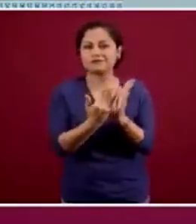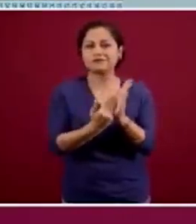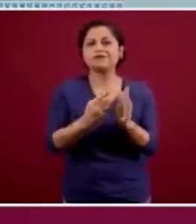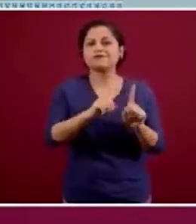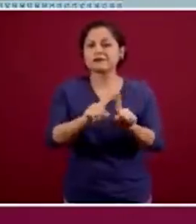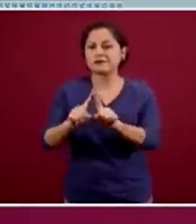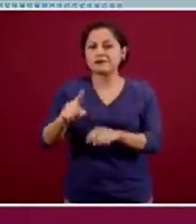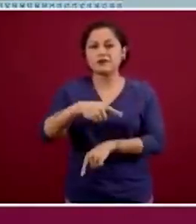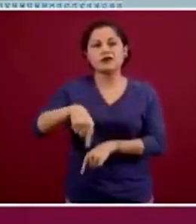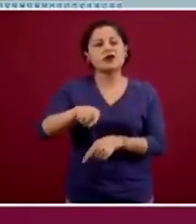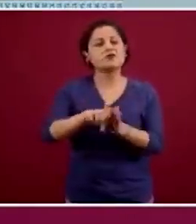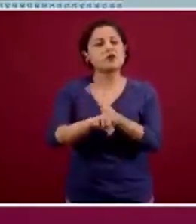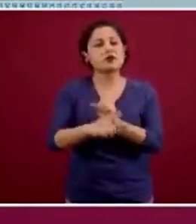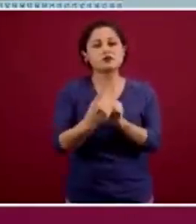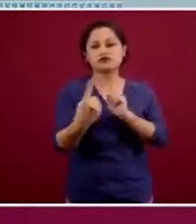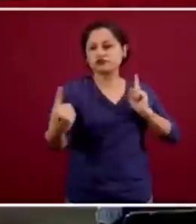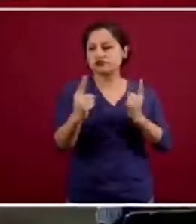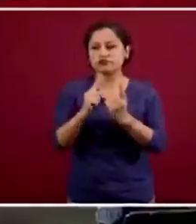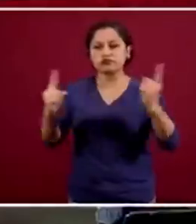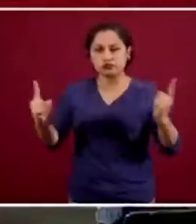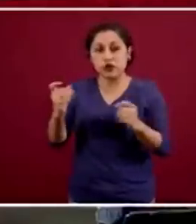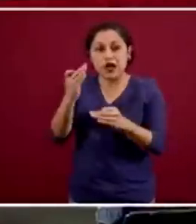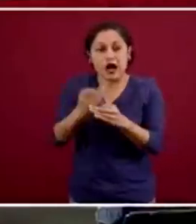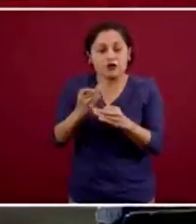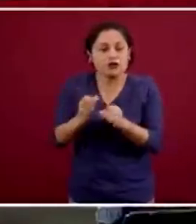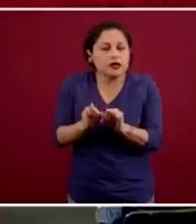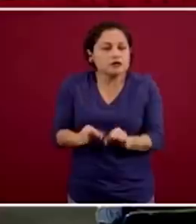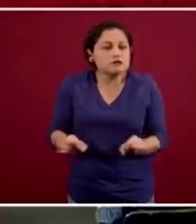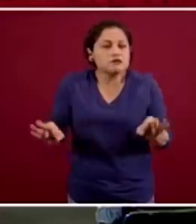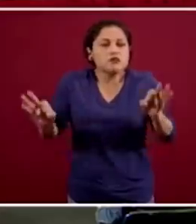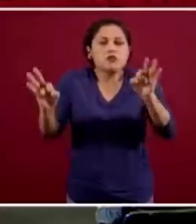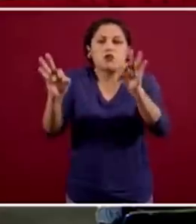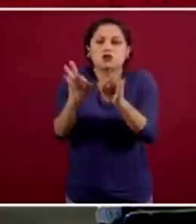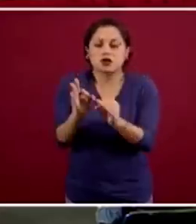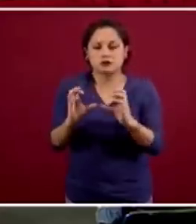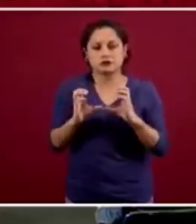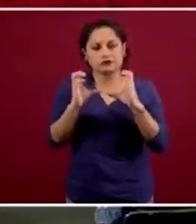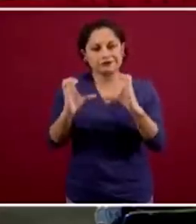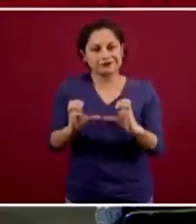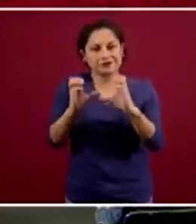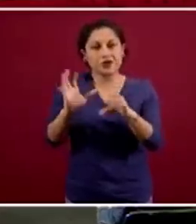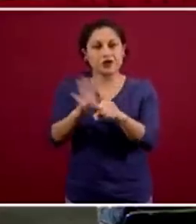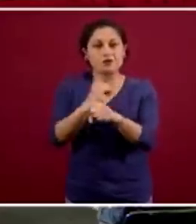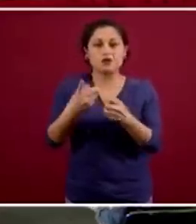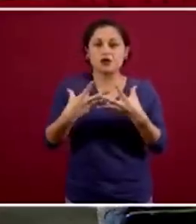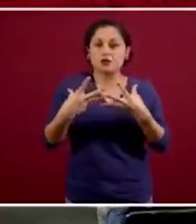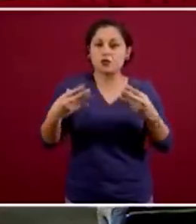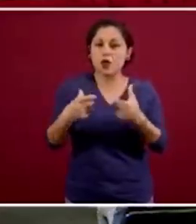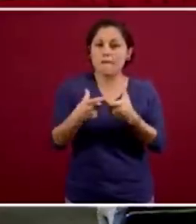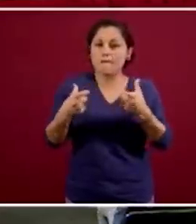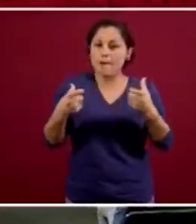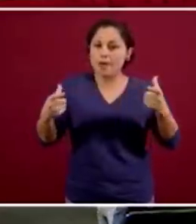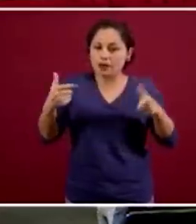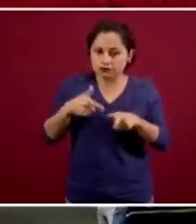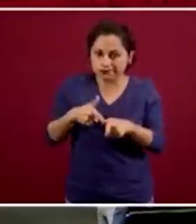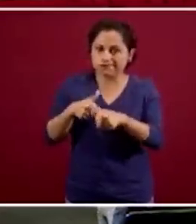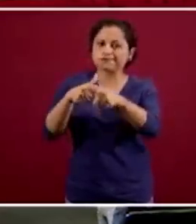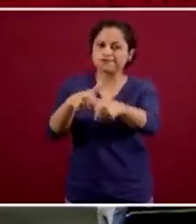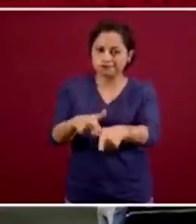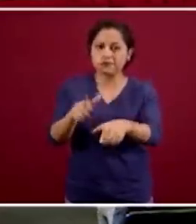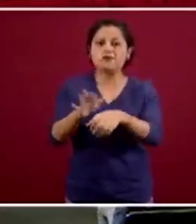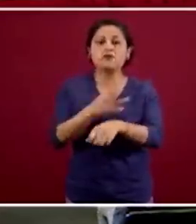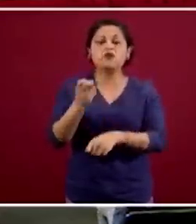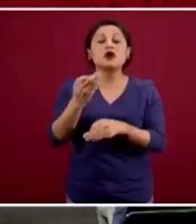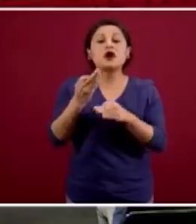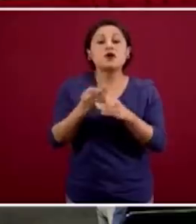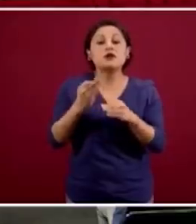máximo efecto positivo en la reducción de los contagios pero los contagios van a seguir y lo que tenemos que lograr es que sean